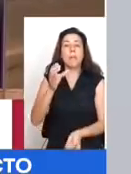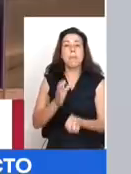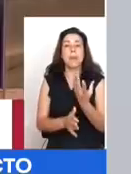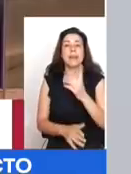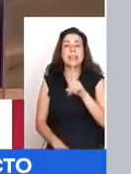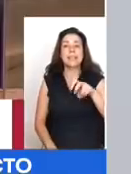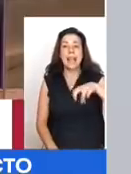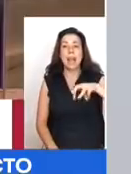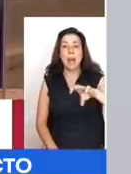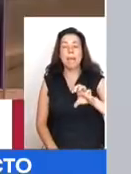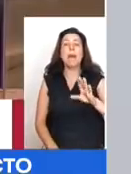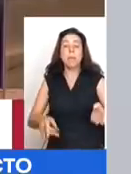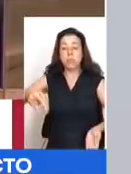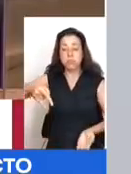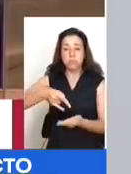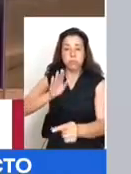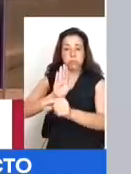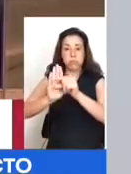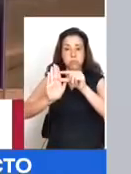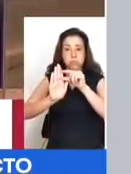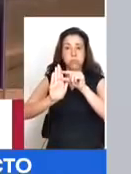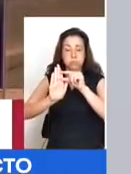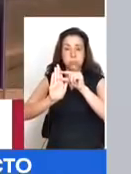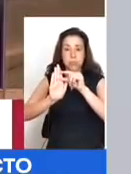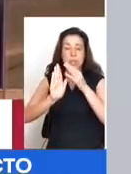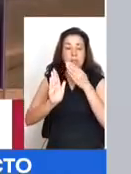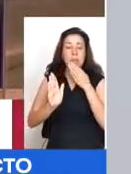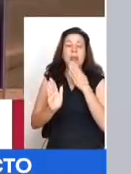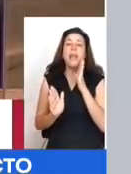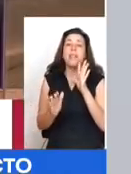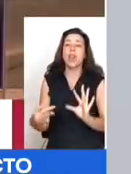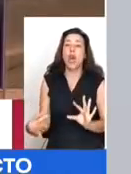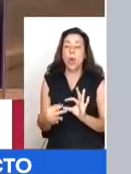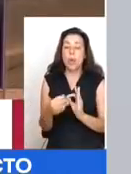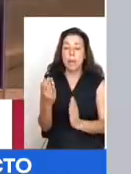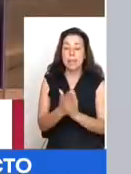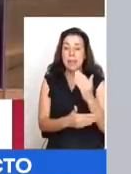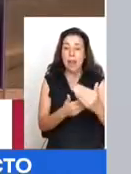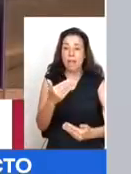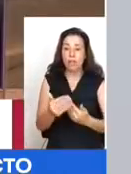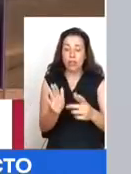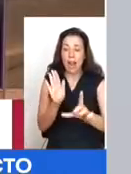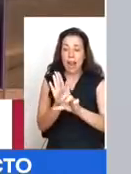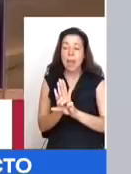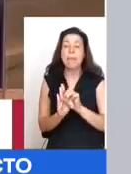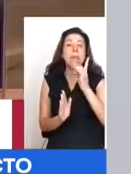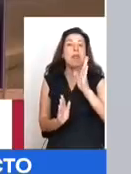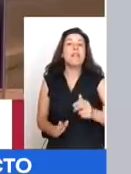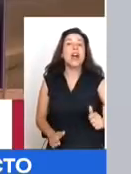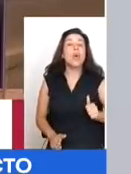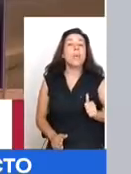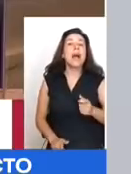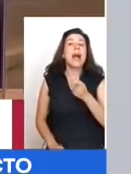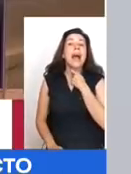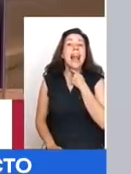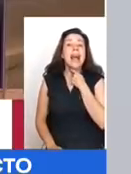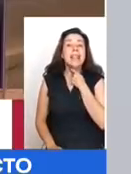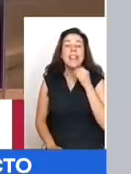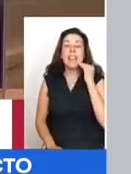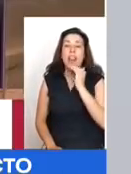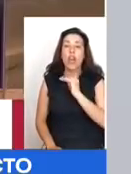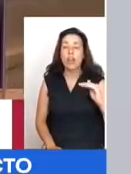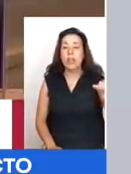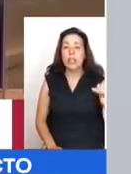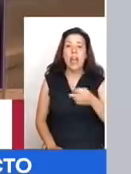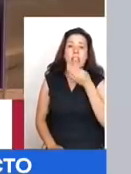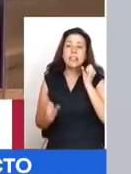esta pensión garantizada universal. De allí pasamos a aspectos y votaciones separadas solicitadas por los